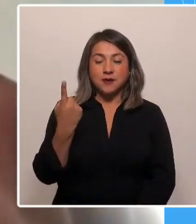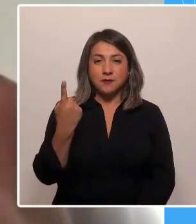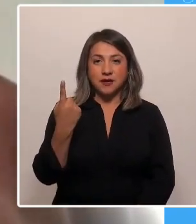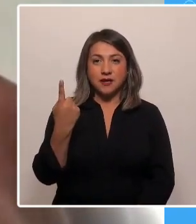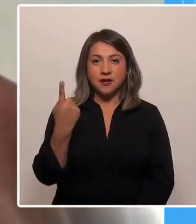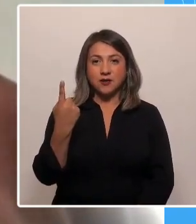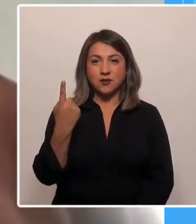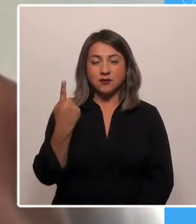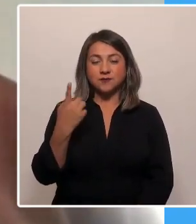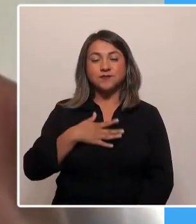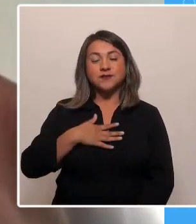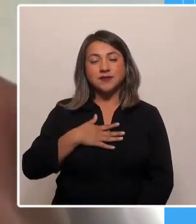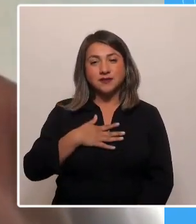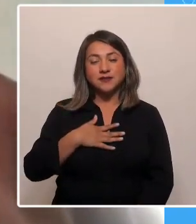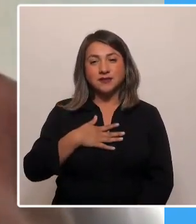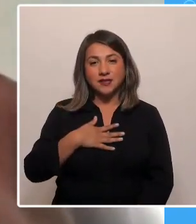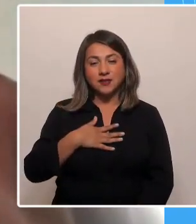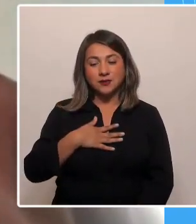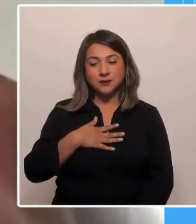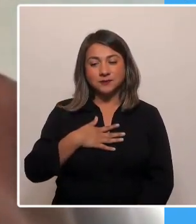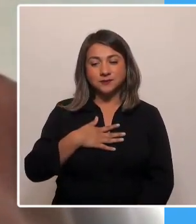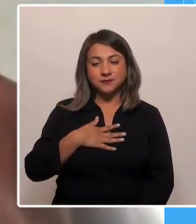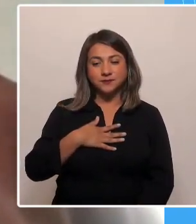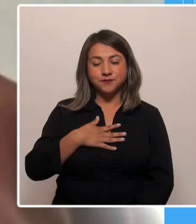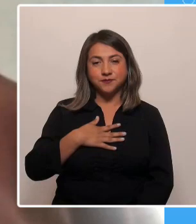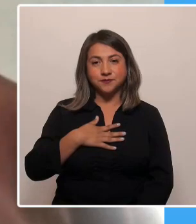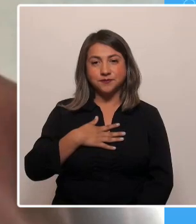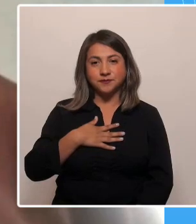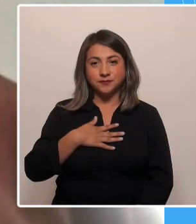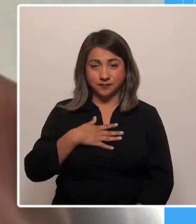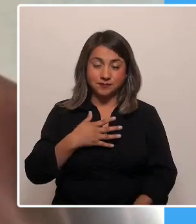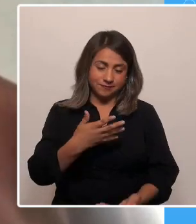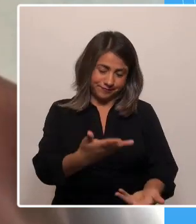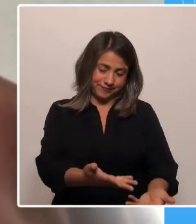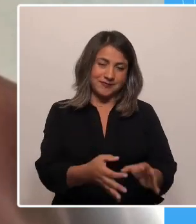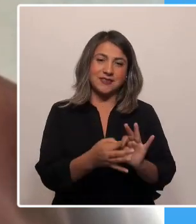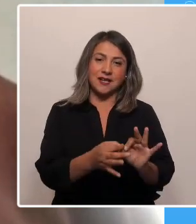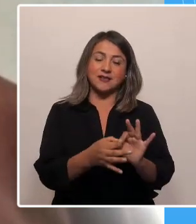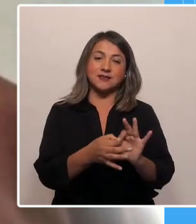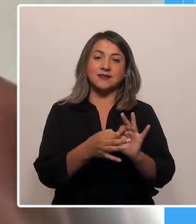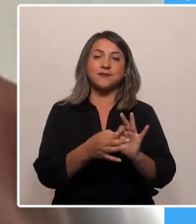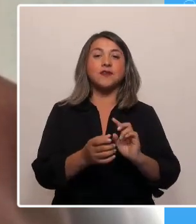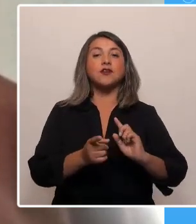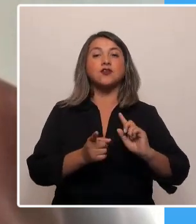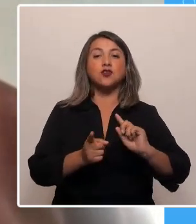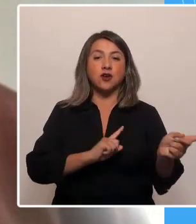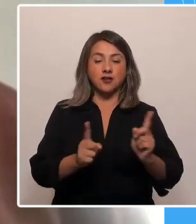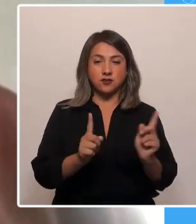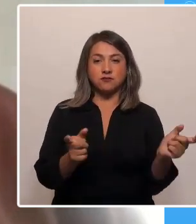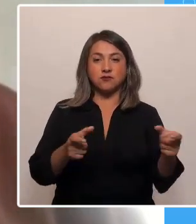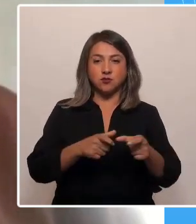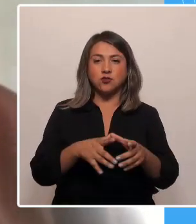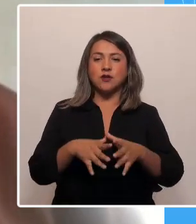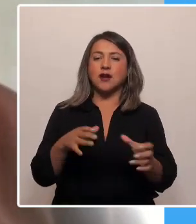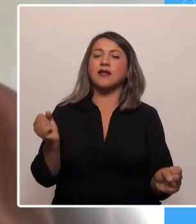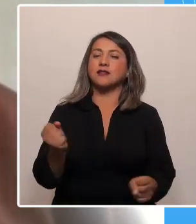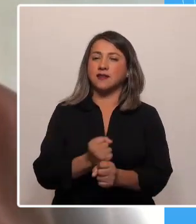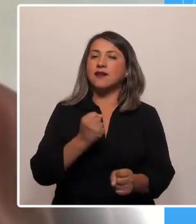quiero reconocer yo a la coordinación de esta comisión el gran trabajo que han